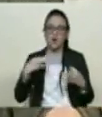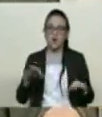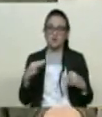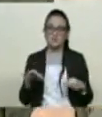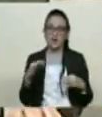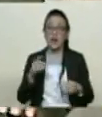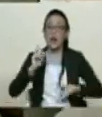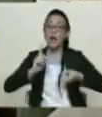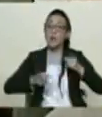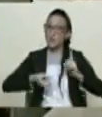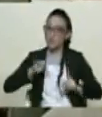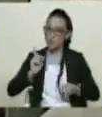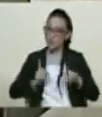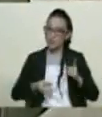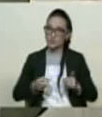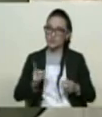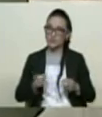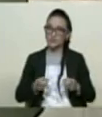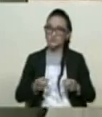de ellos.